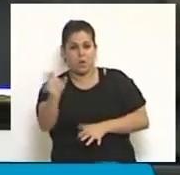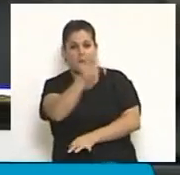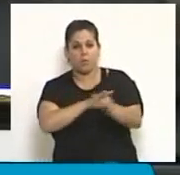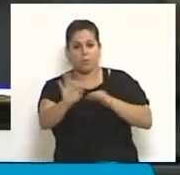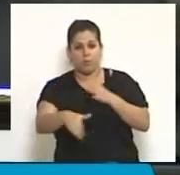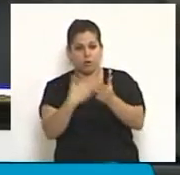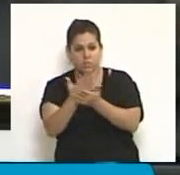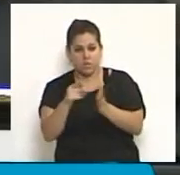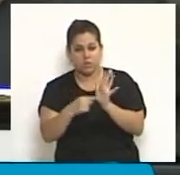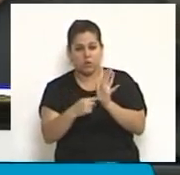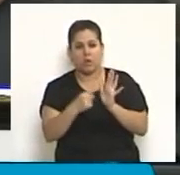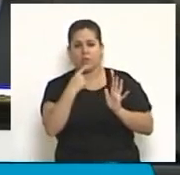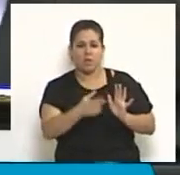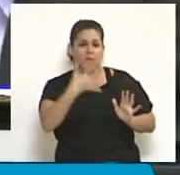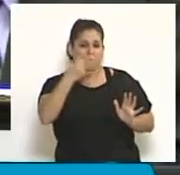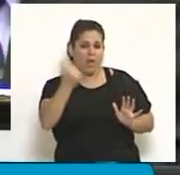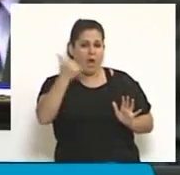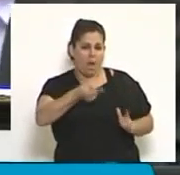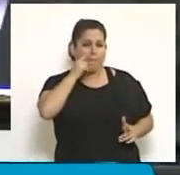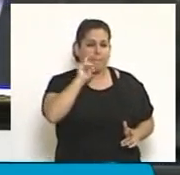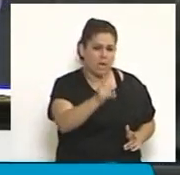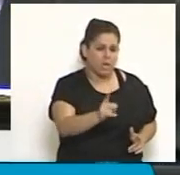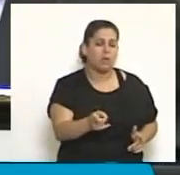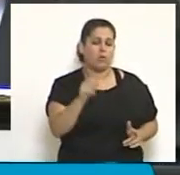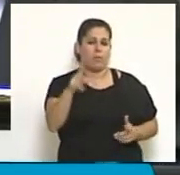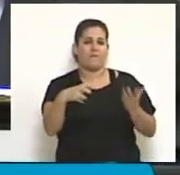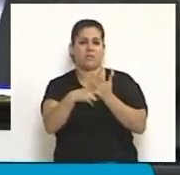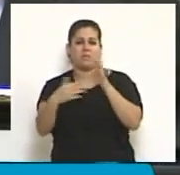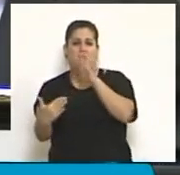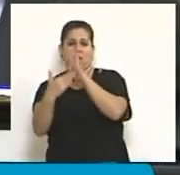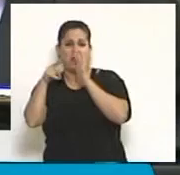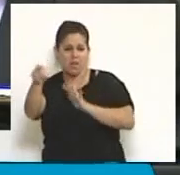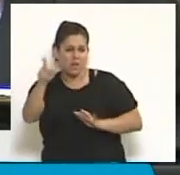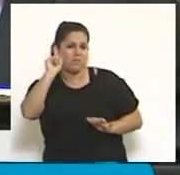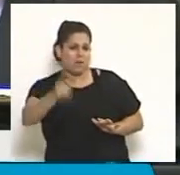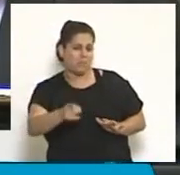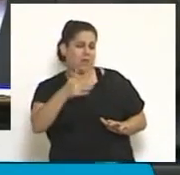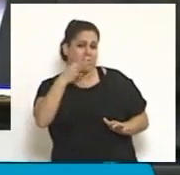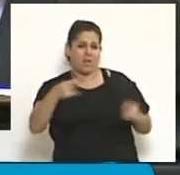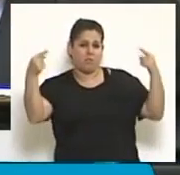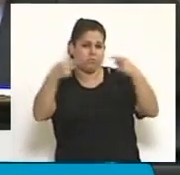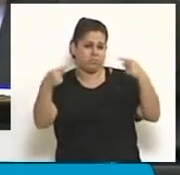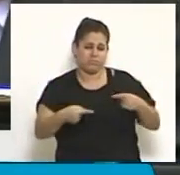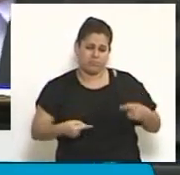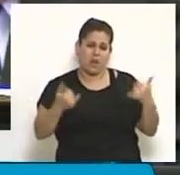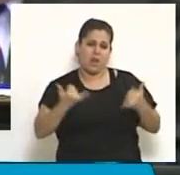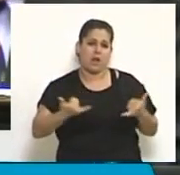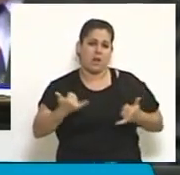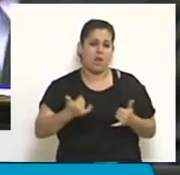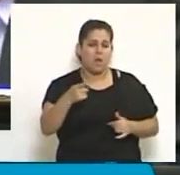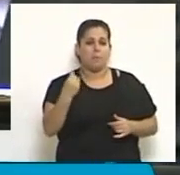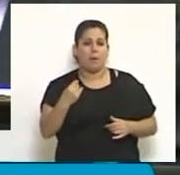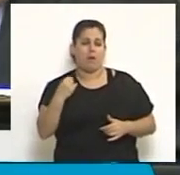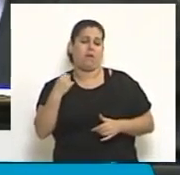no solo otorga facultades inéditas y peligrosas al Procurador General de la Nación, sino que además es sumamente ambiguo y contradictorio, lo que